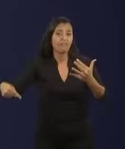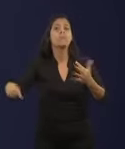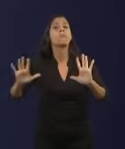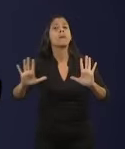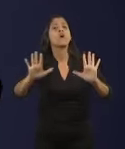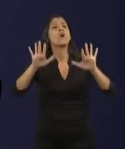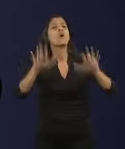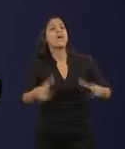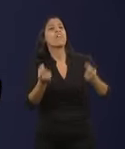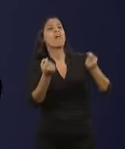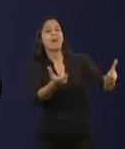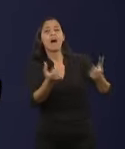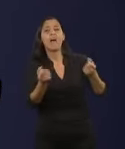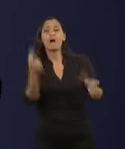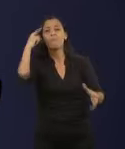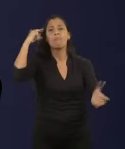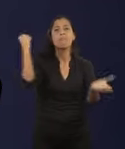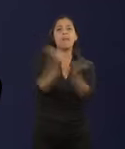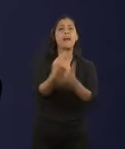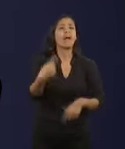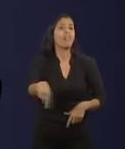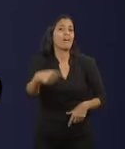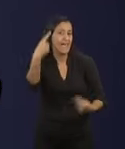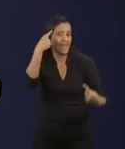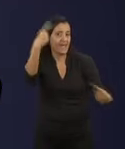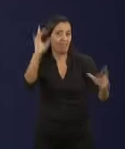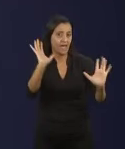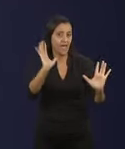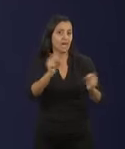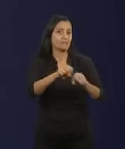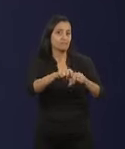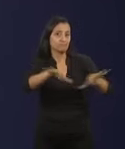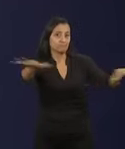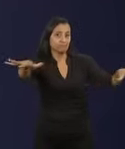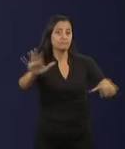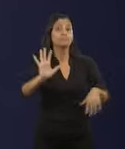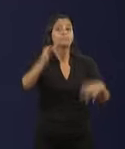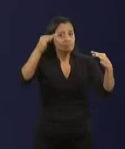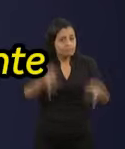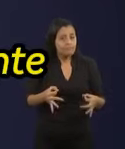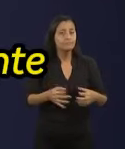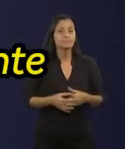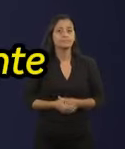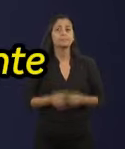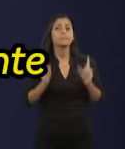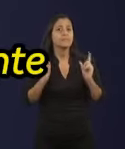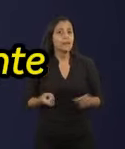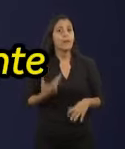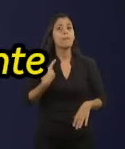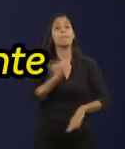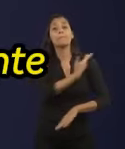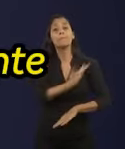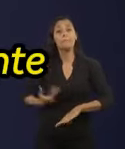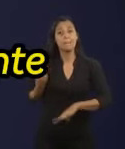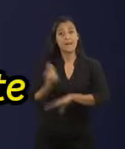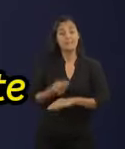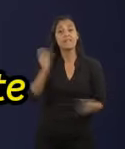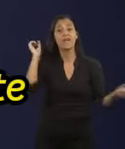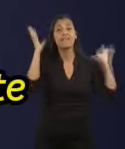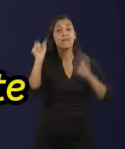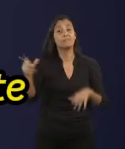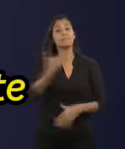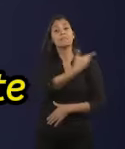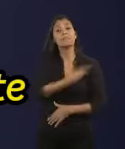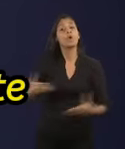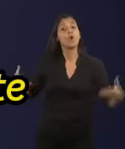va quedando son efectivamente las ideas eh y efectivamente el presidente gobierno del presidente milei